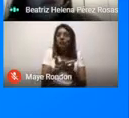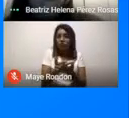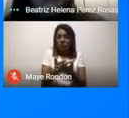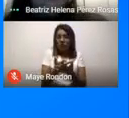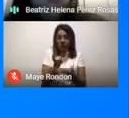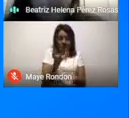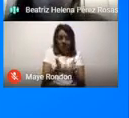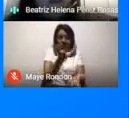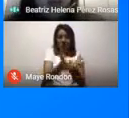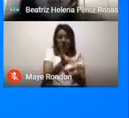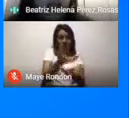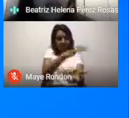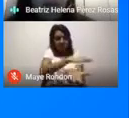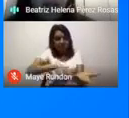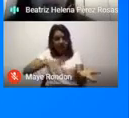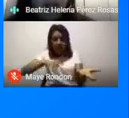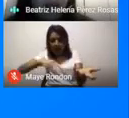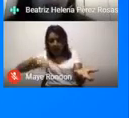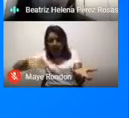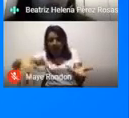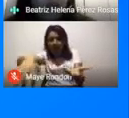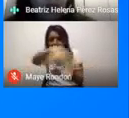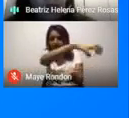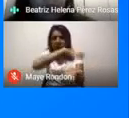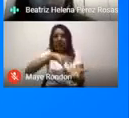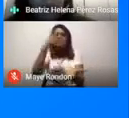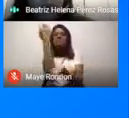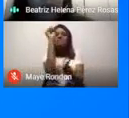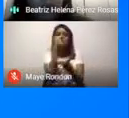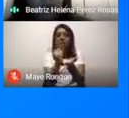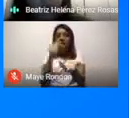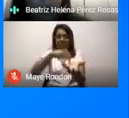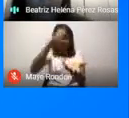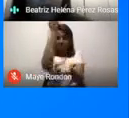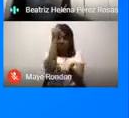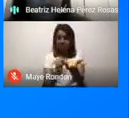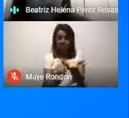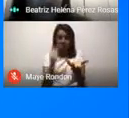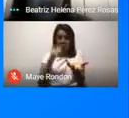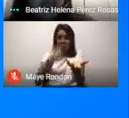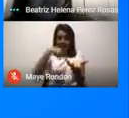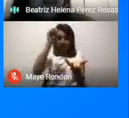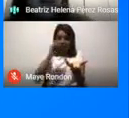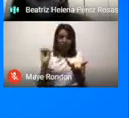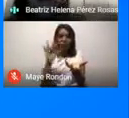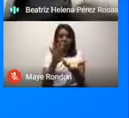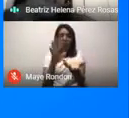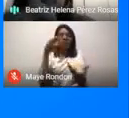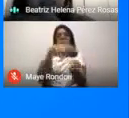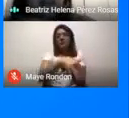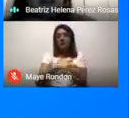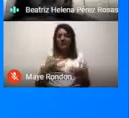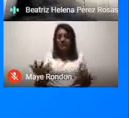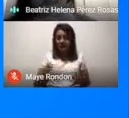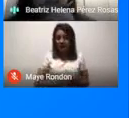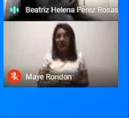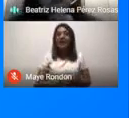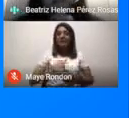laguna que no vaya en detrimento de su capacidad y